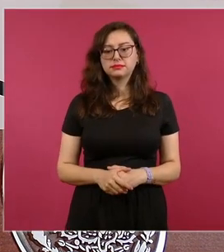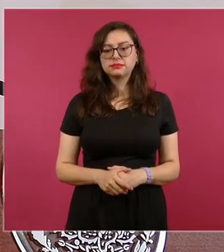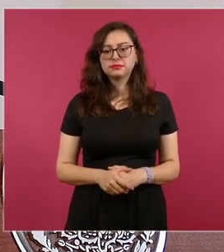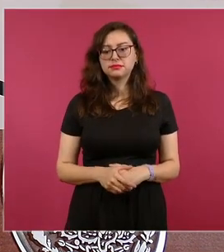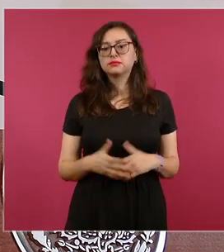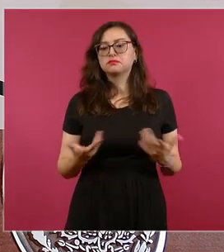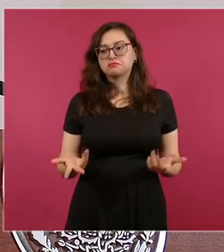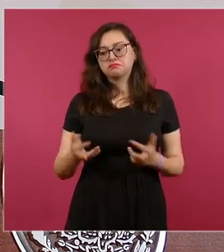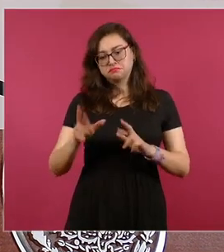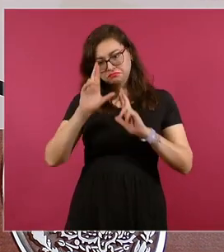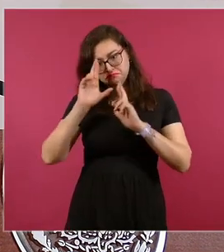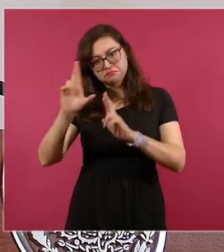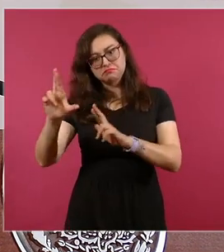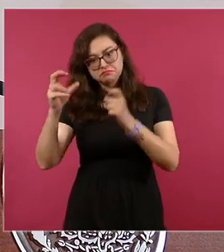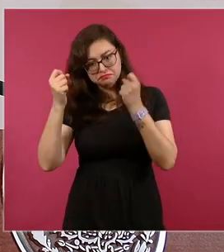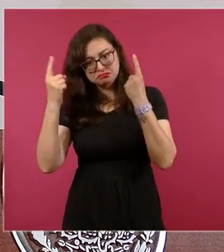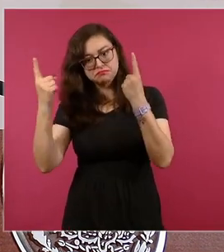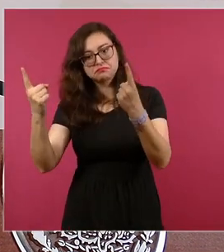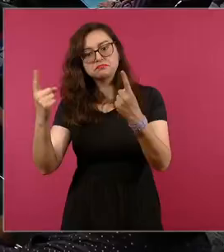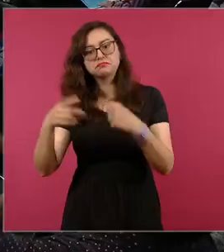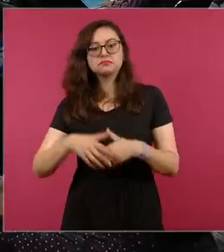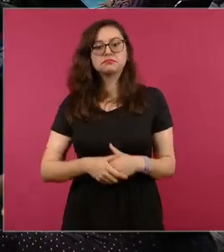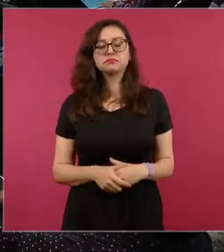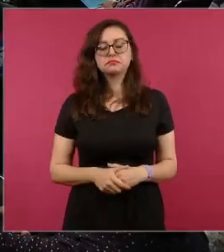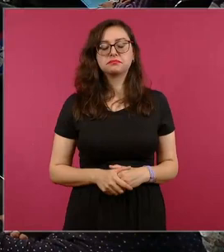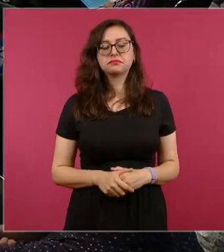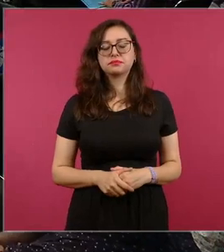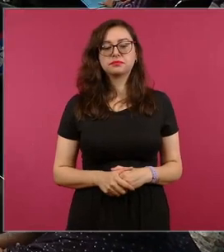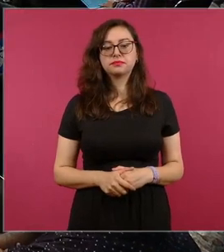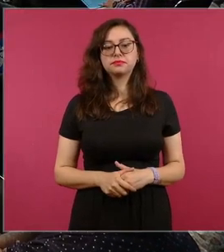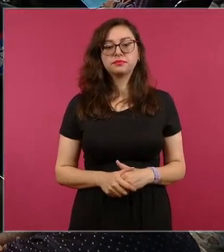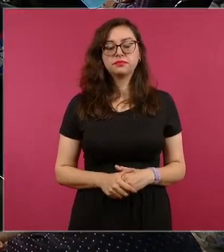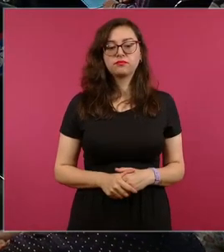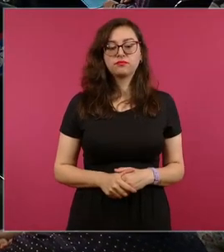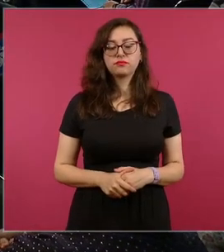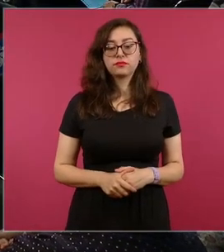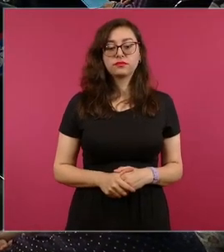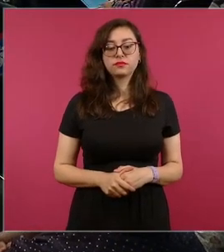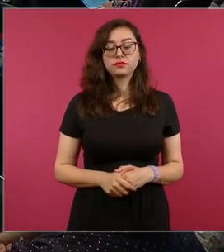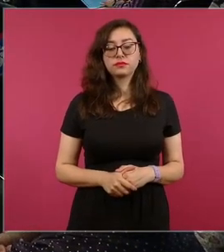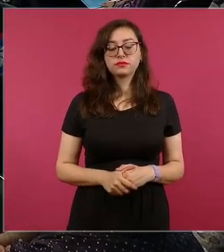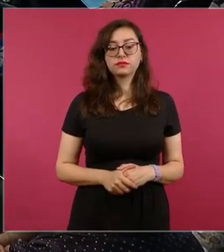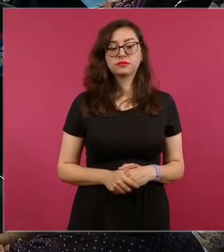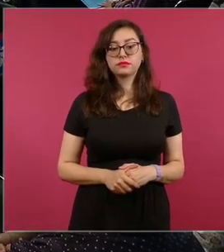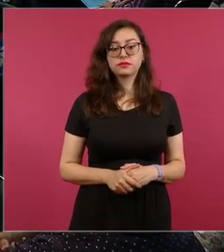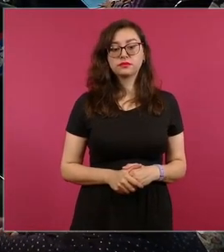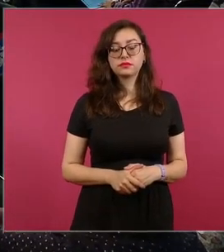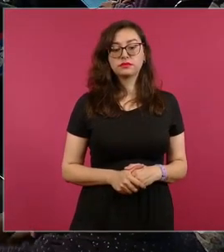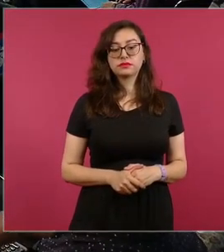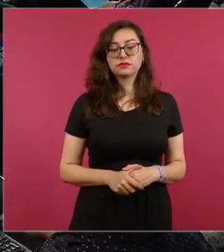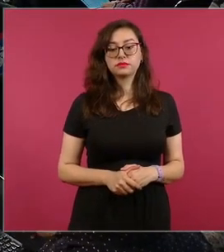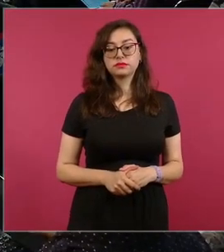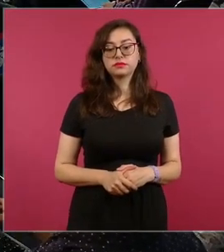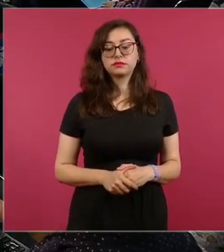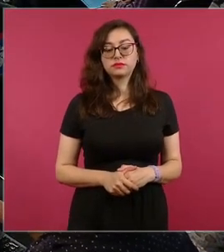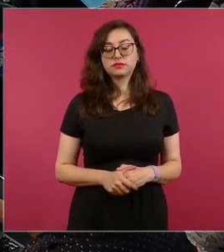Todo nuestro respeto a ellos. Entonces, se